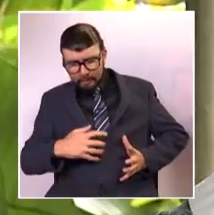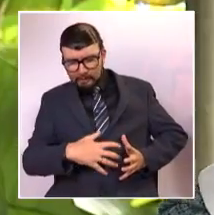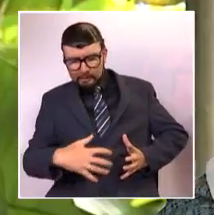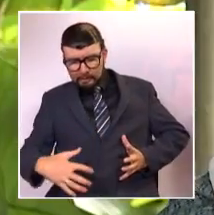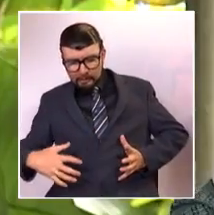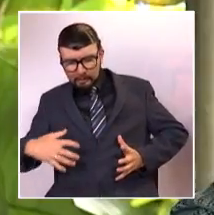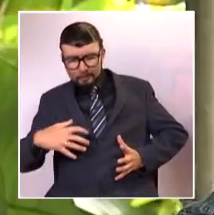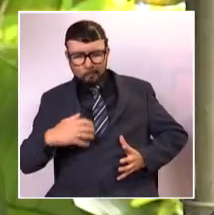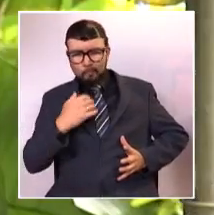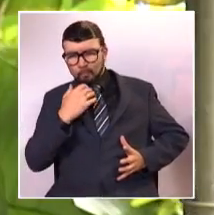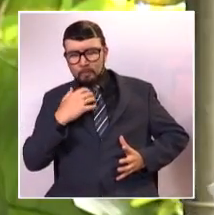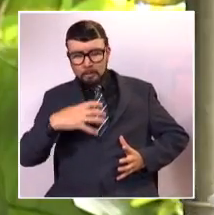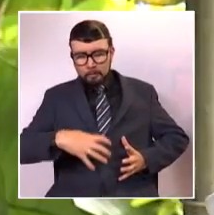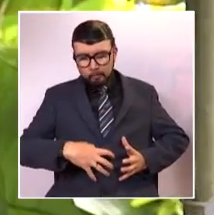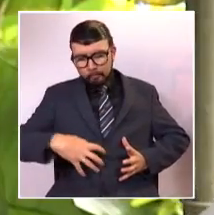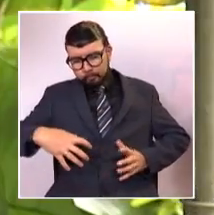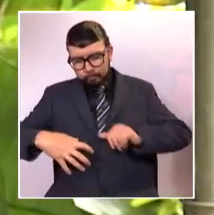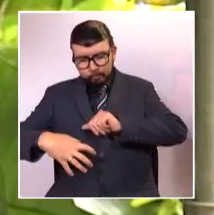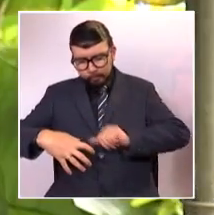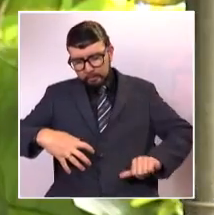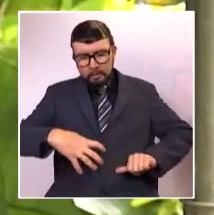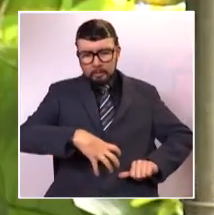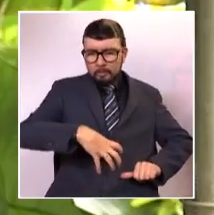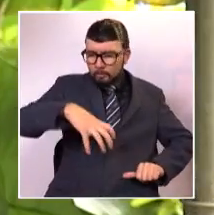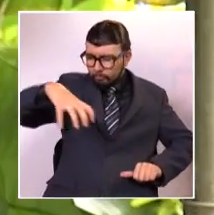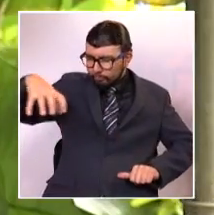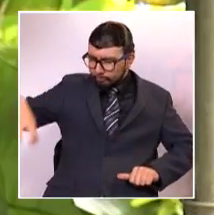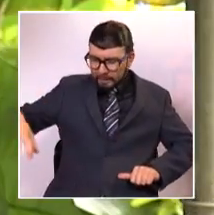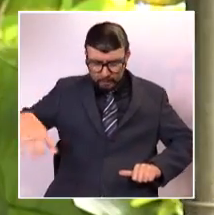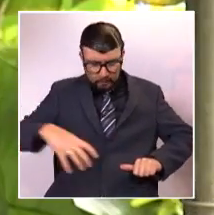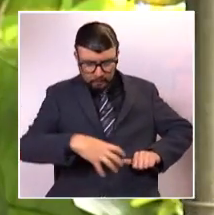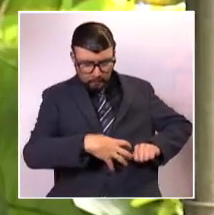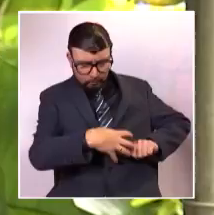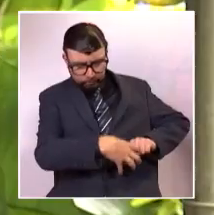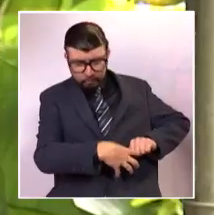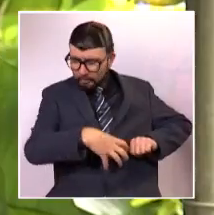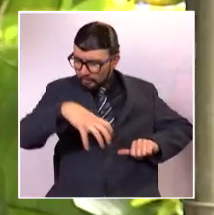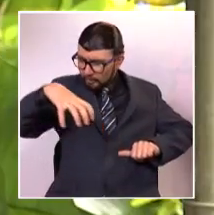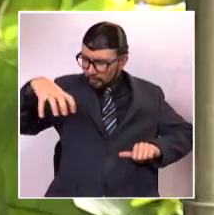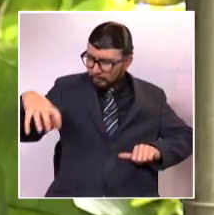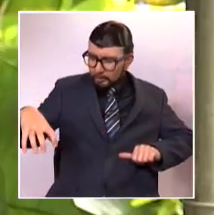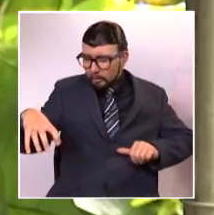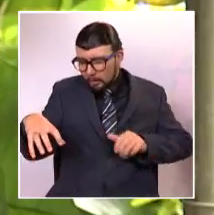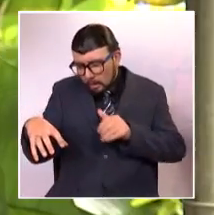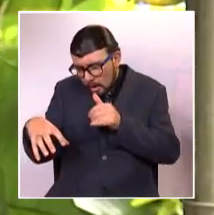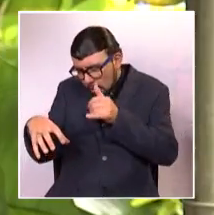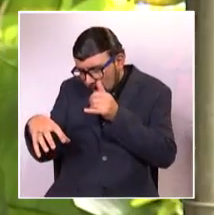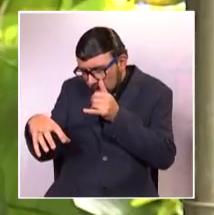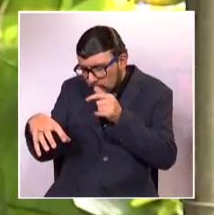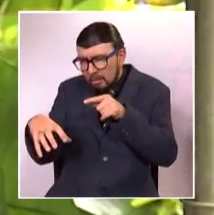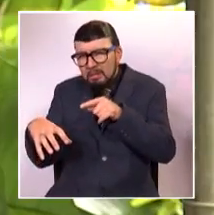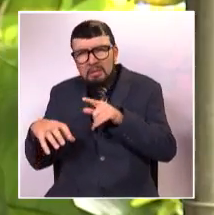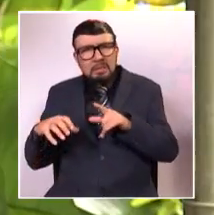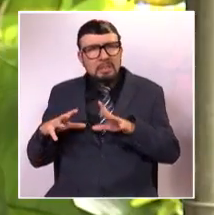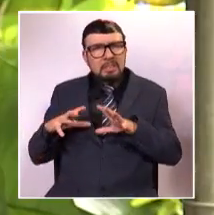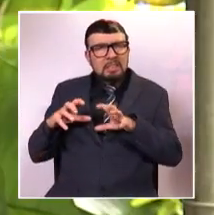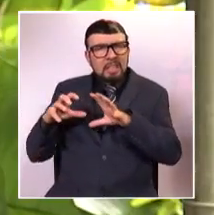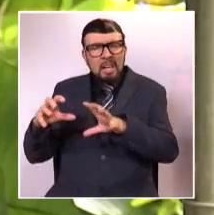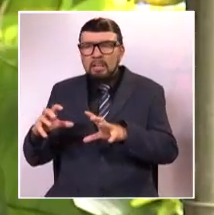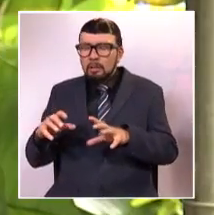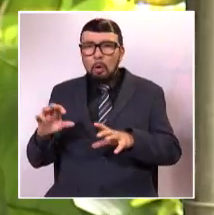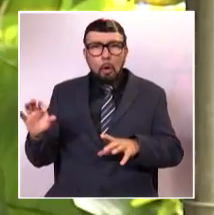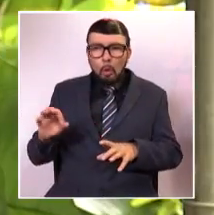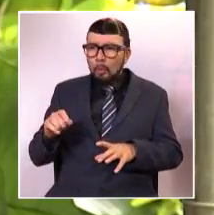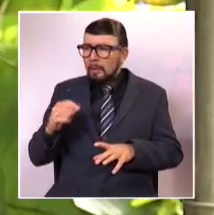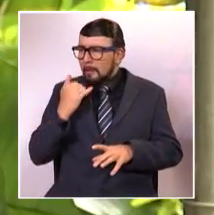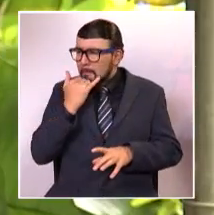motivos médicos, y el cirujano o el ginecólogo o en general todas las especialidades quirúrgicas sacan un órgano, un